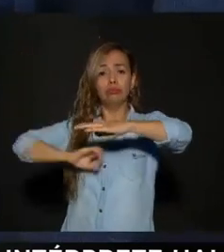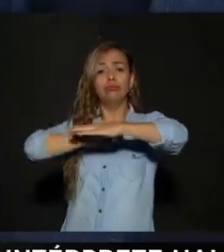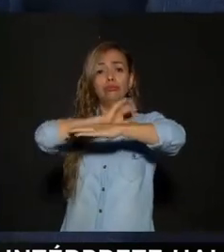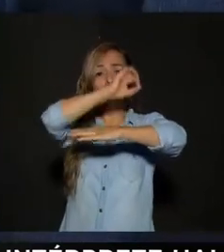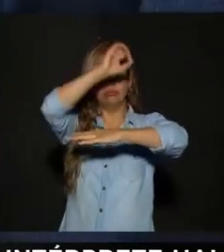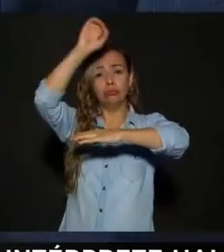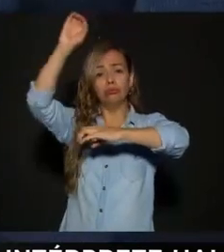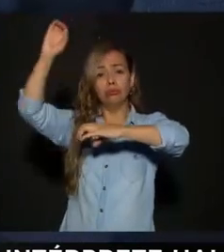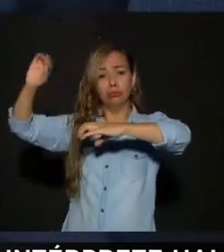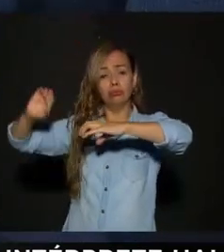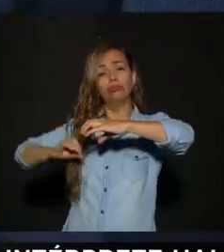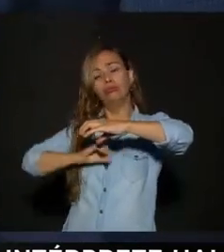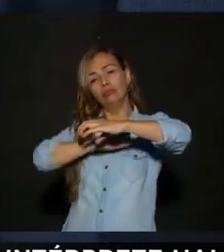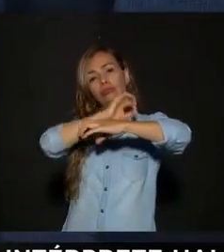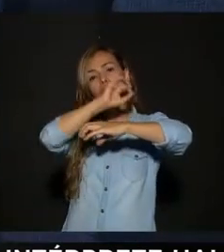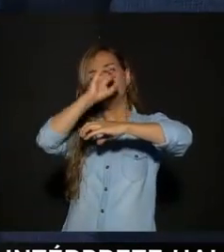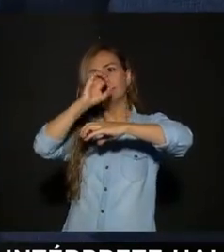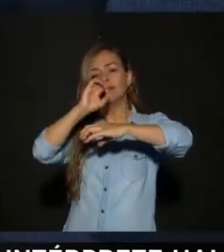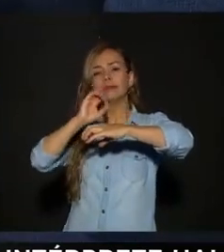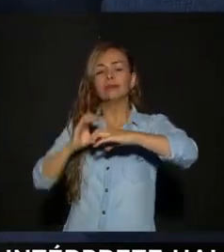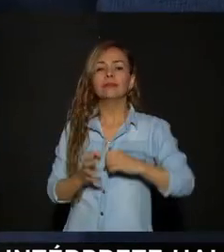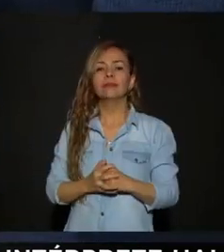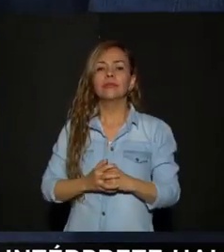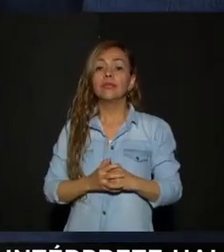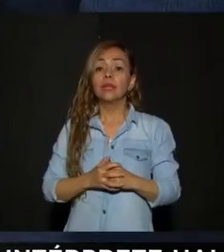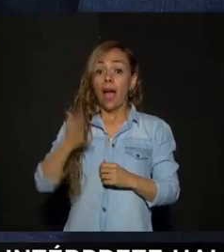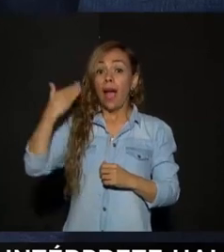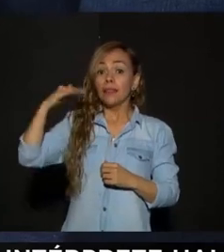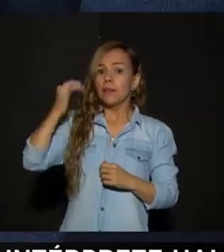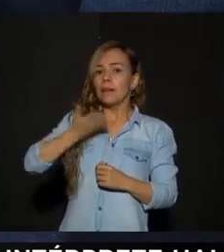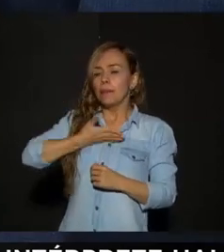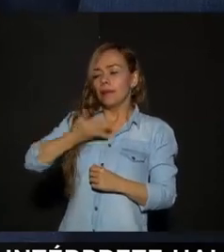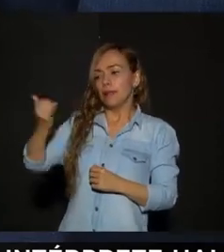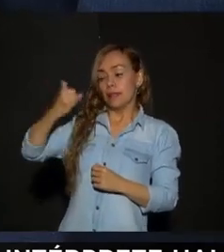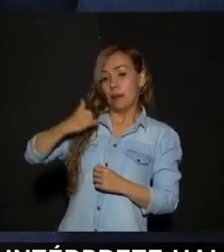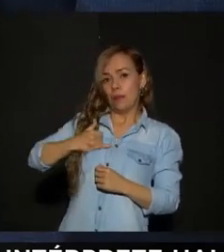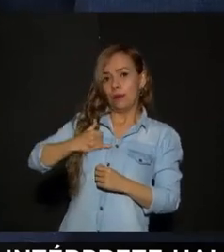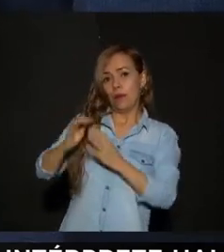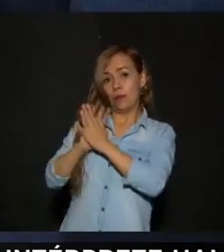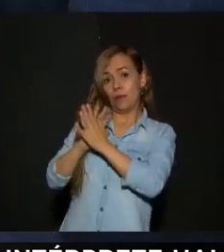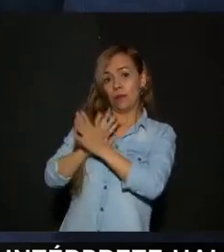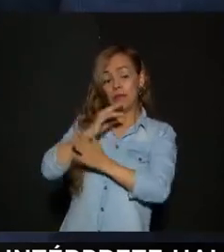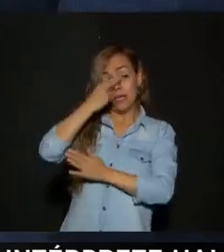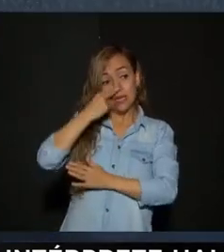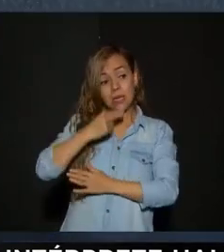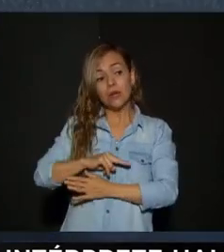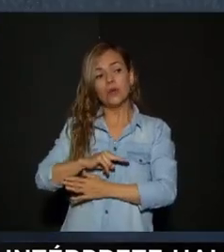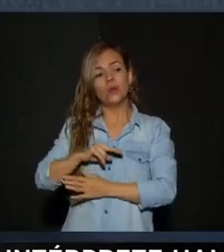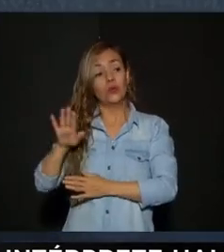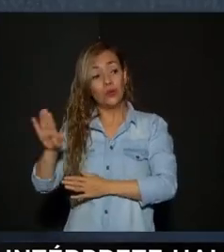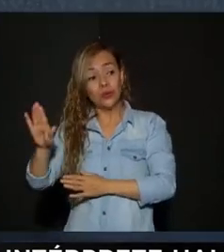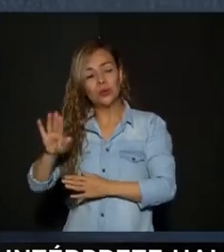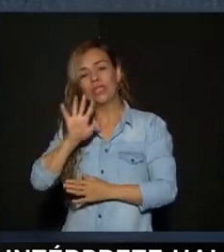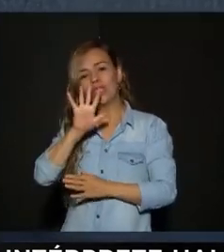pero mira que me llamó una mamá a contarme que su hijo de 5 años, sí, porque a él le gustaba todo esto de la astronomía, parece